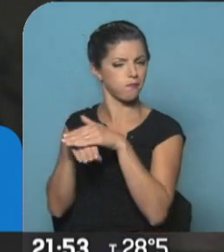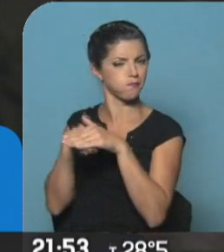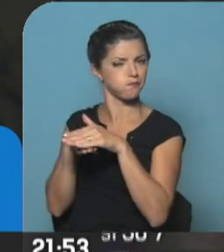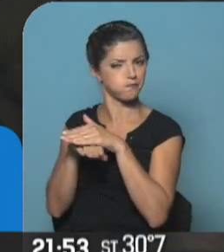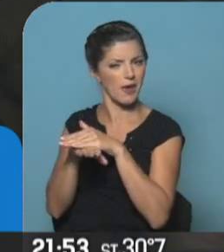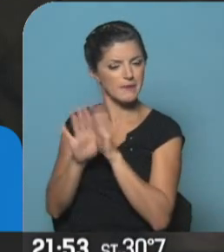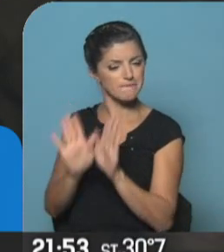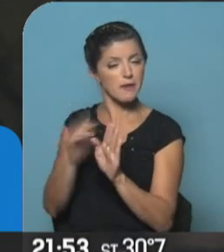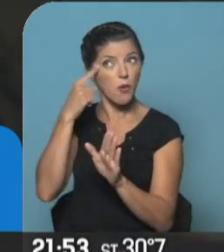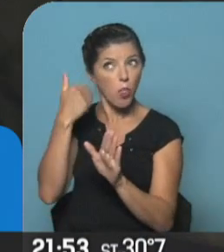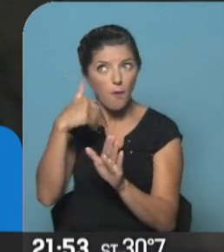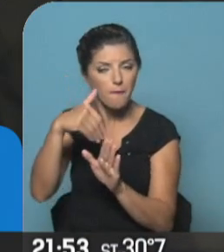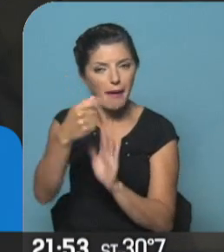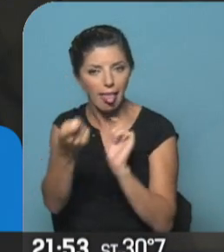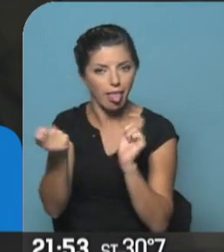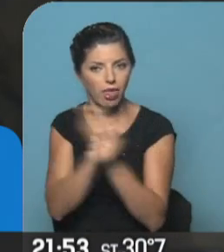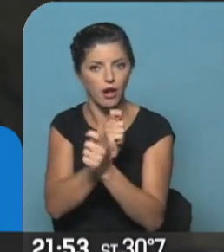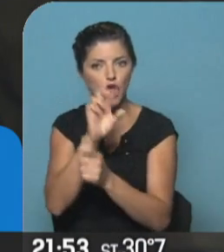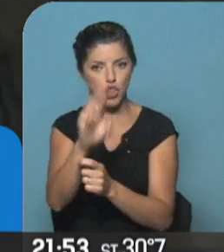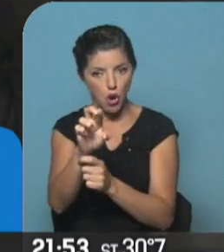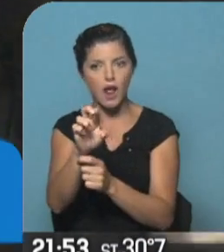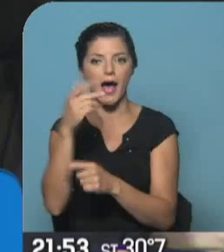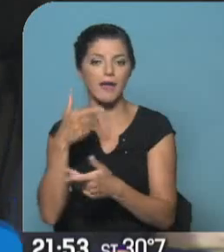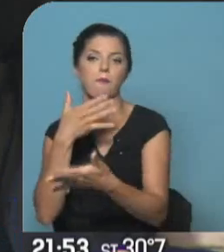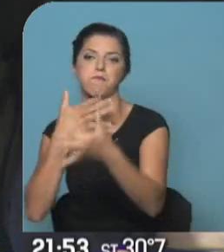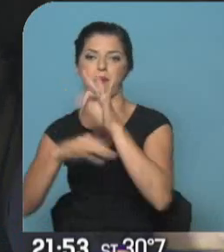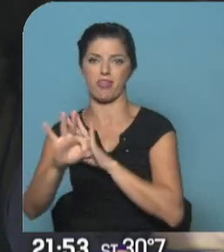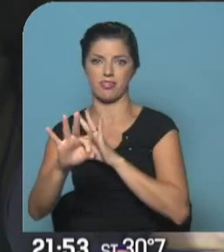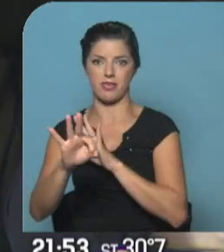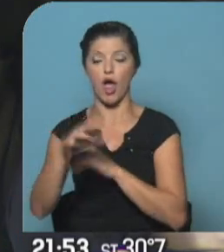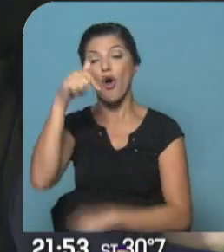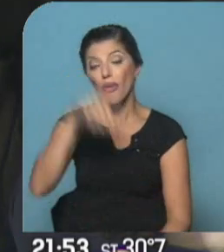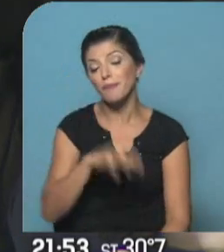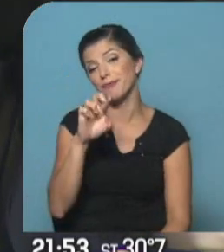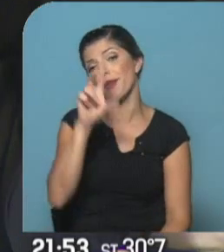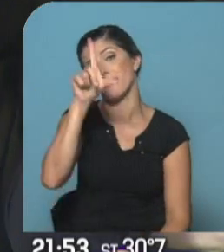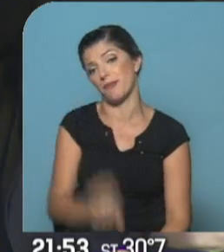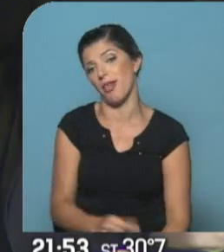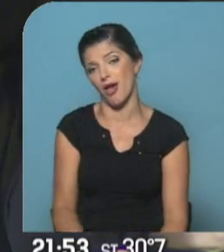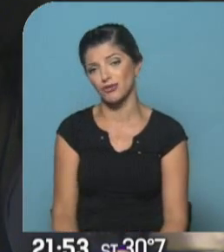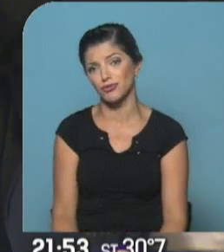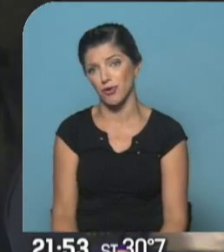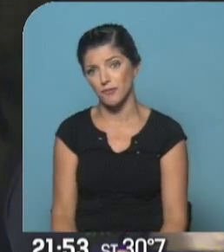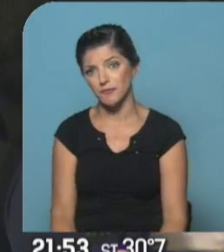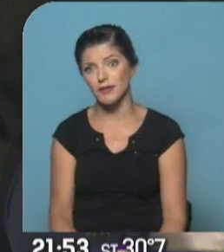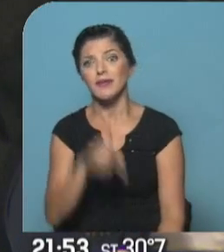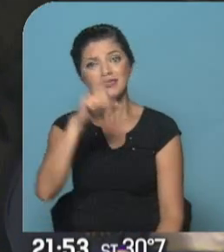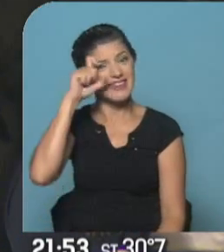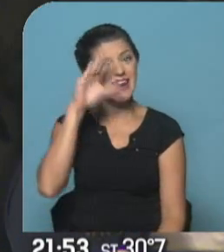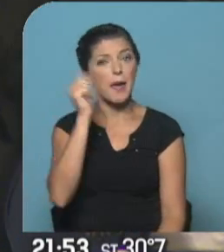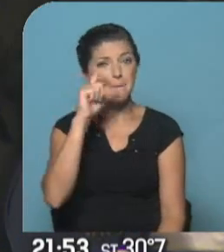algún momento que haya una rectificación de este dólar, que es un dólar barato, que se sostiene con Lebap al 30%.